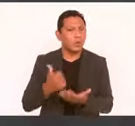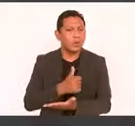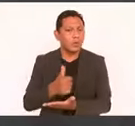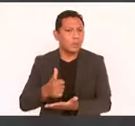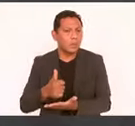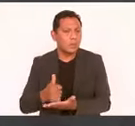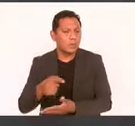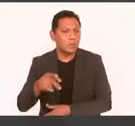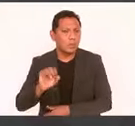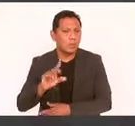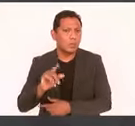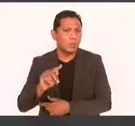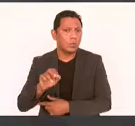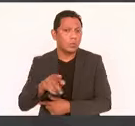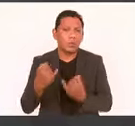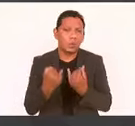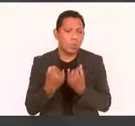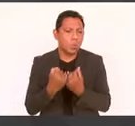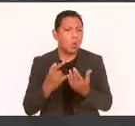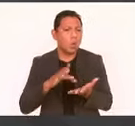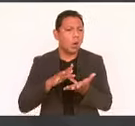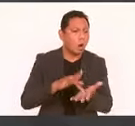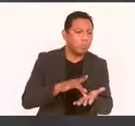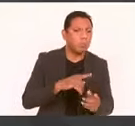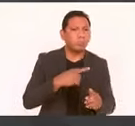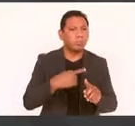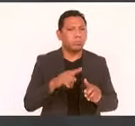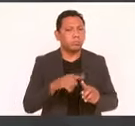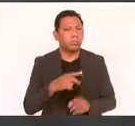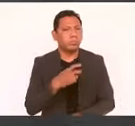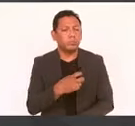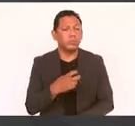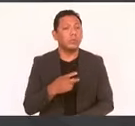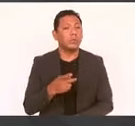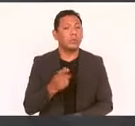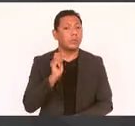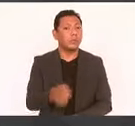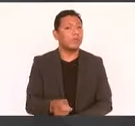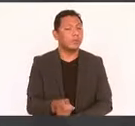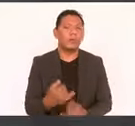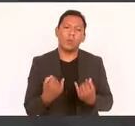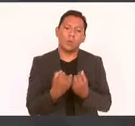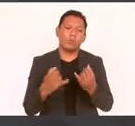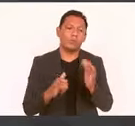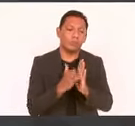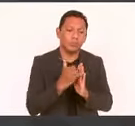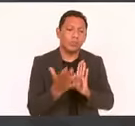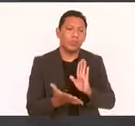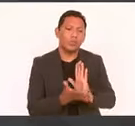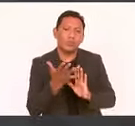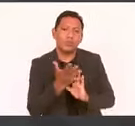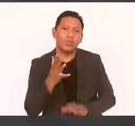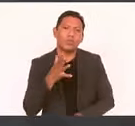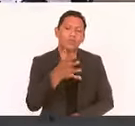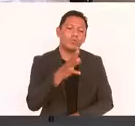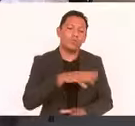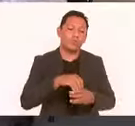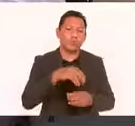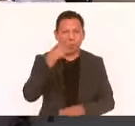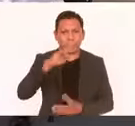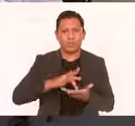esta reconstrucción integral de nuestra ciudad, que también significa la reconstrucción hacia un futuro de porvenir. Muchas